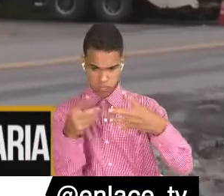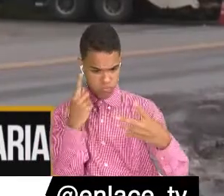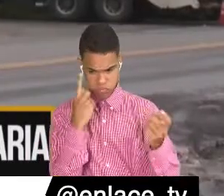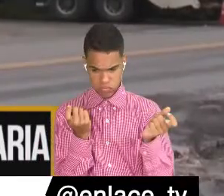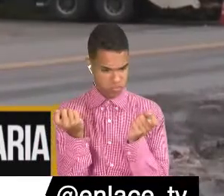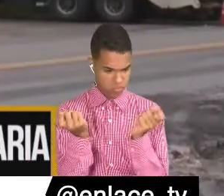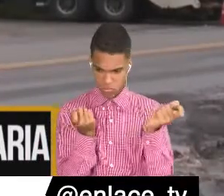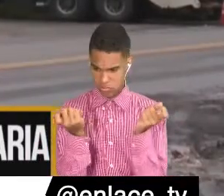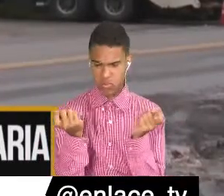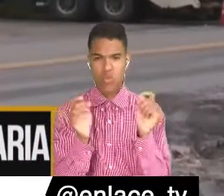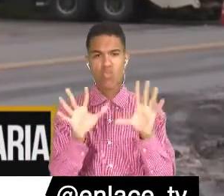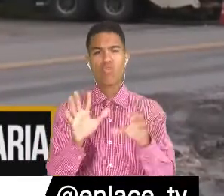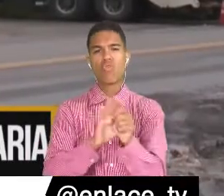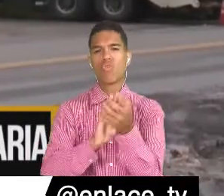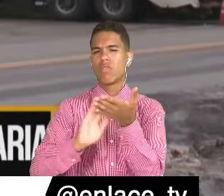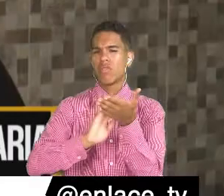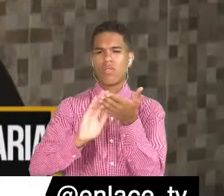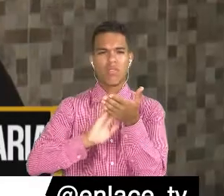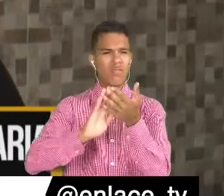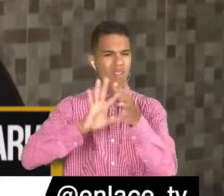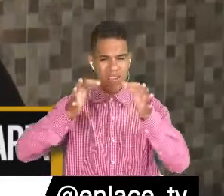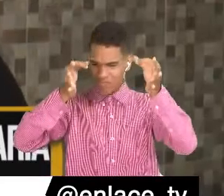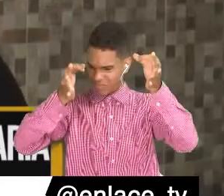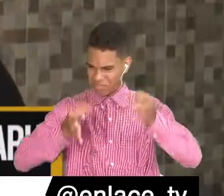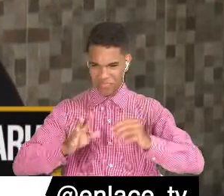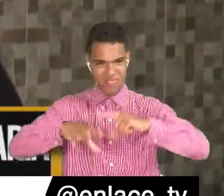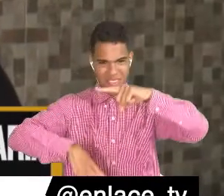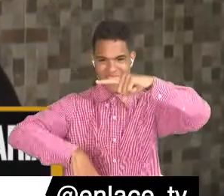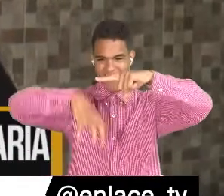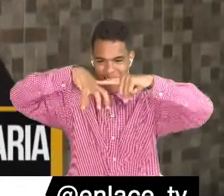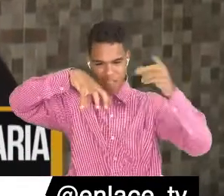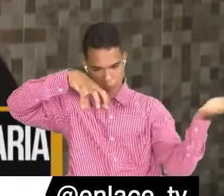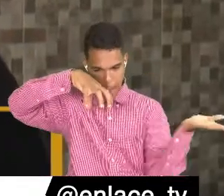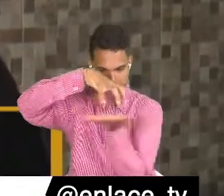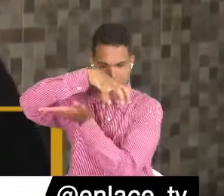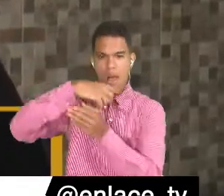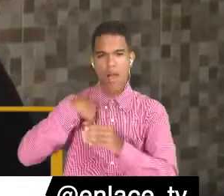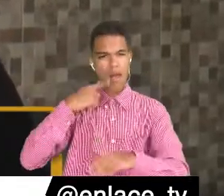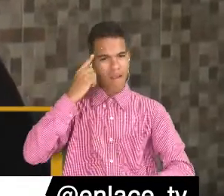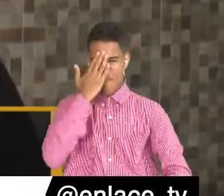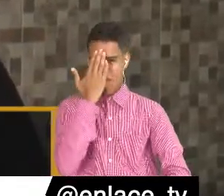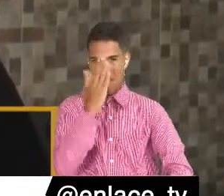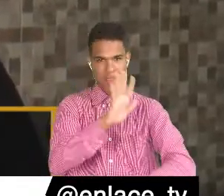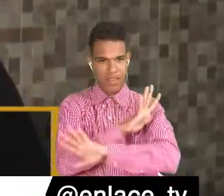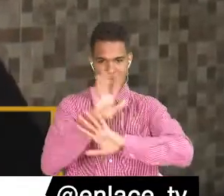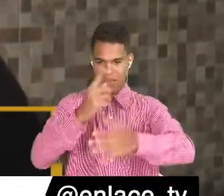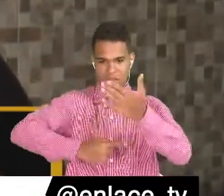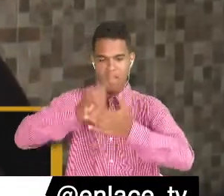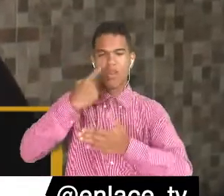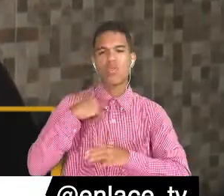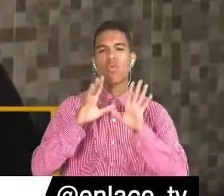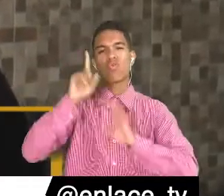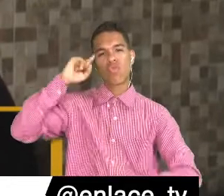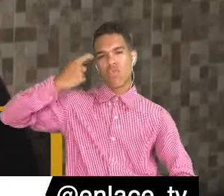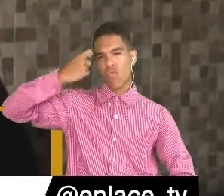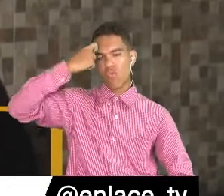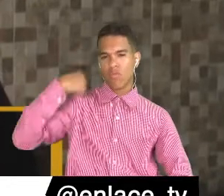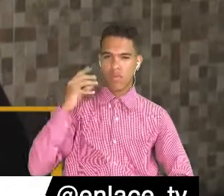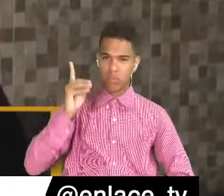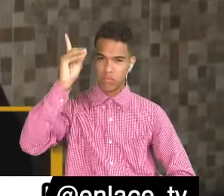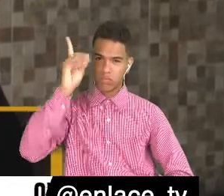la solución definitiva al problema de las basuras en Barranca Bermeja. Esto es una decisión importante de gobierno que permite de